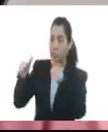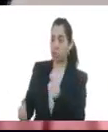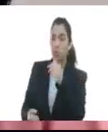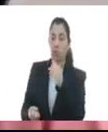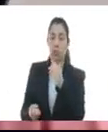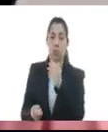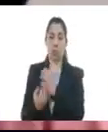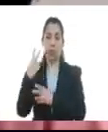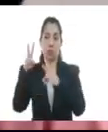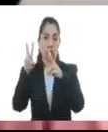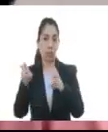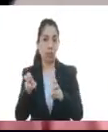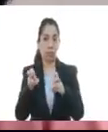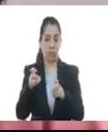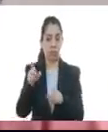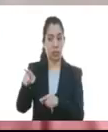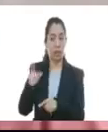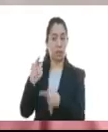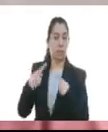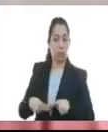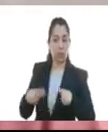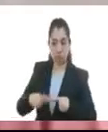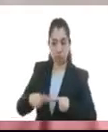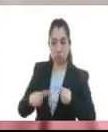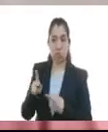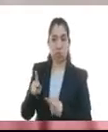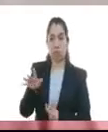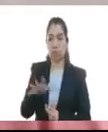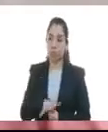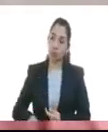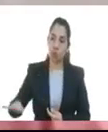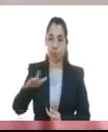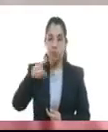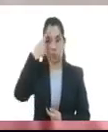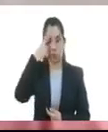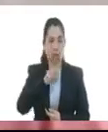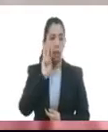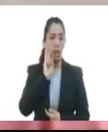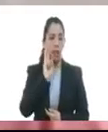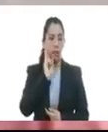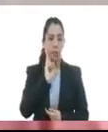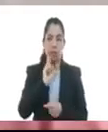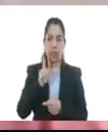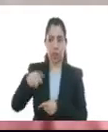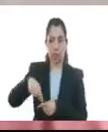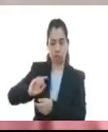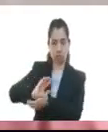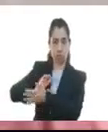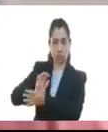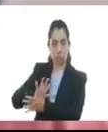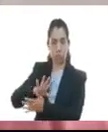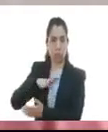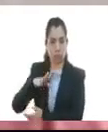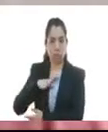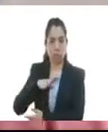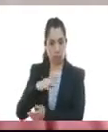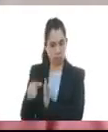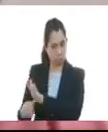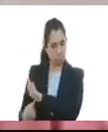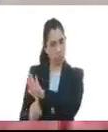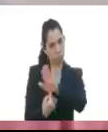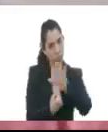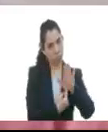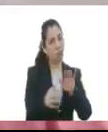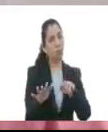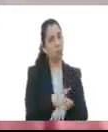de hacer ver de manera viva por qué la discriminación es algo que está prohibido